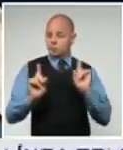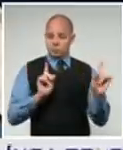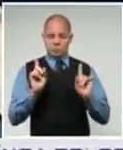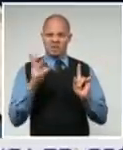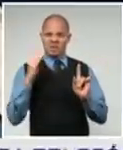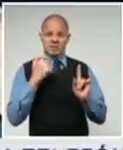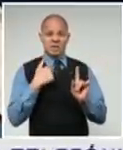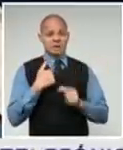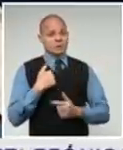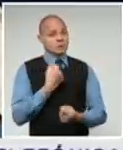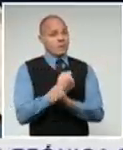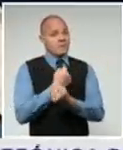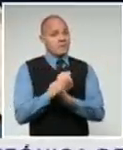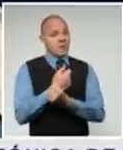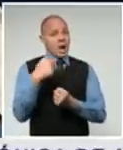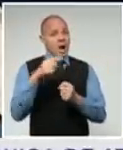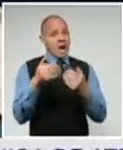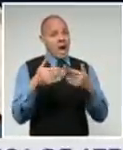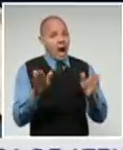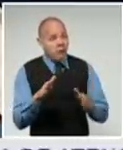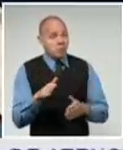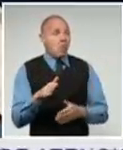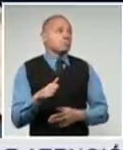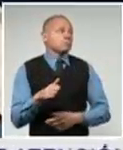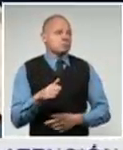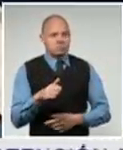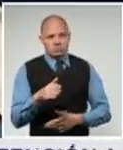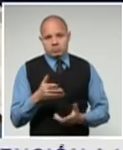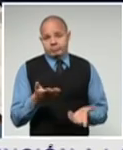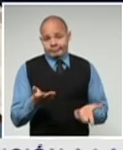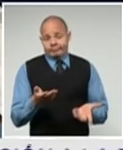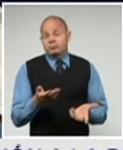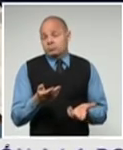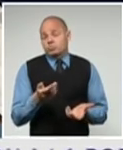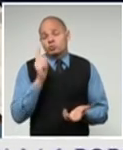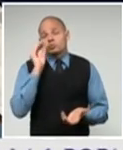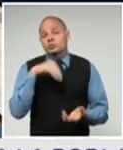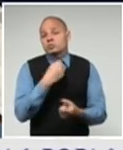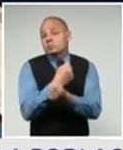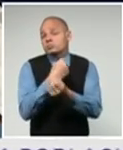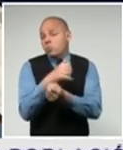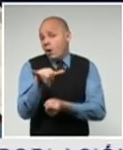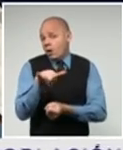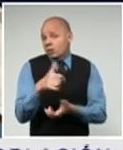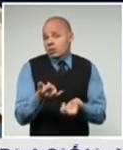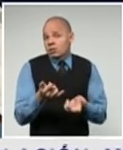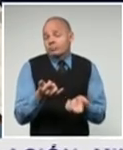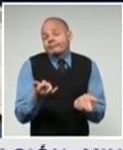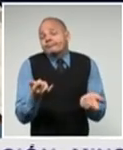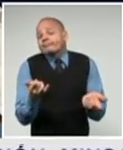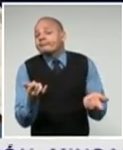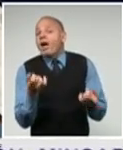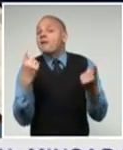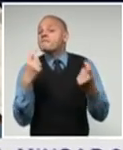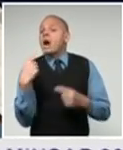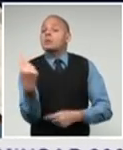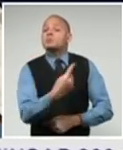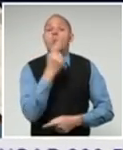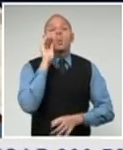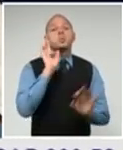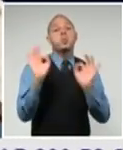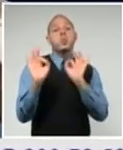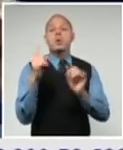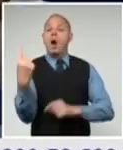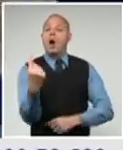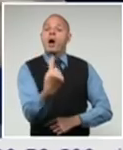riesgoso? Riesgoso es, pero depende de nosotros. Depende de nosotros porque no podemos seguir dejando que